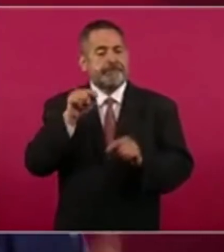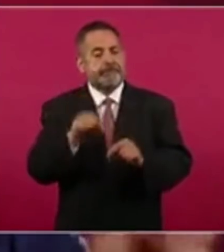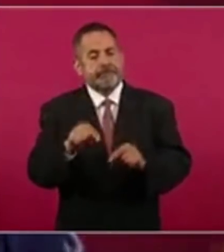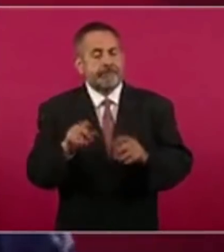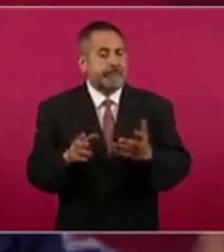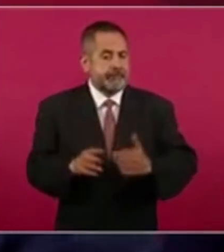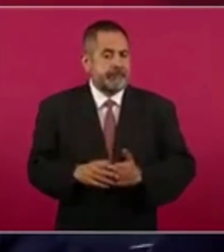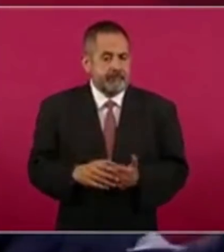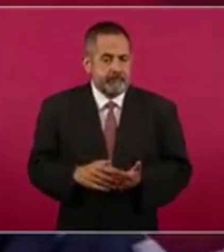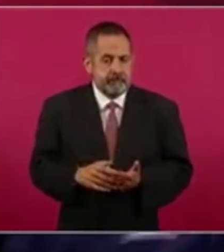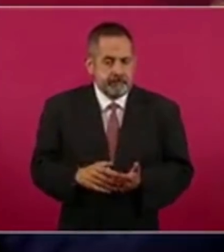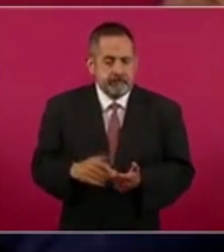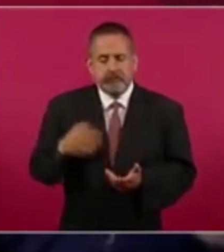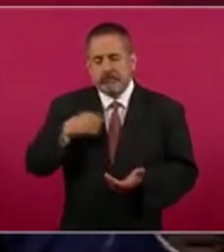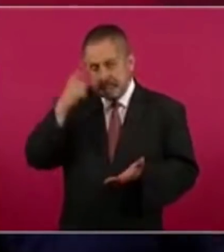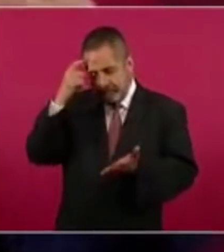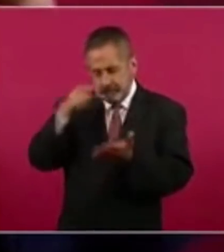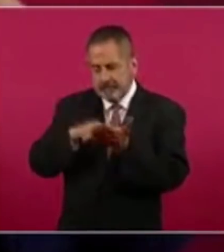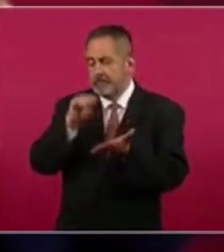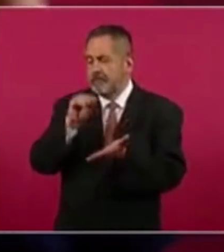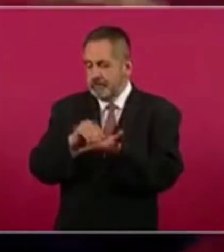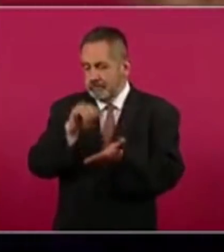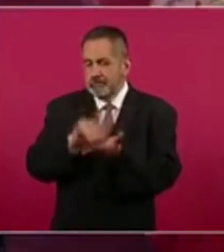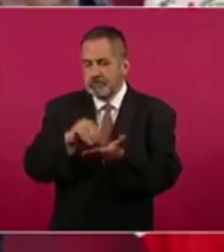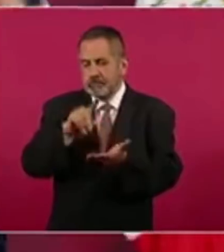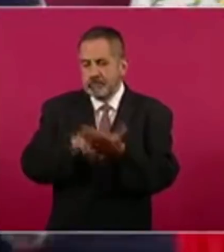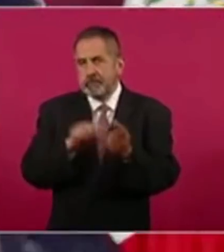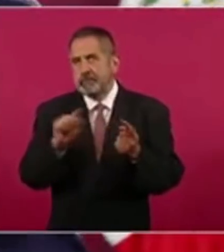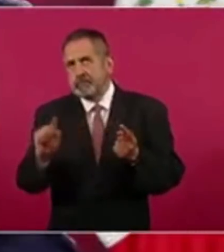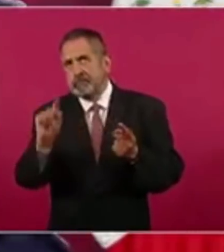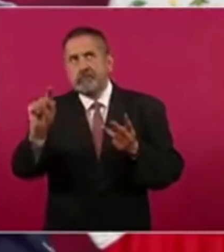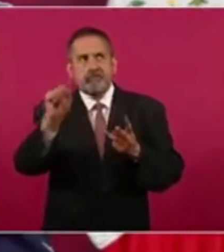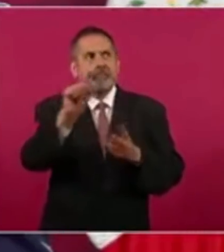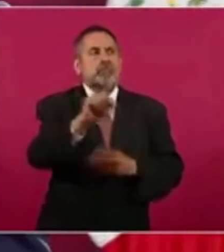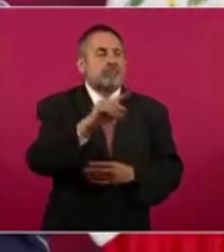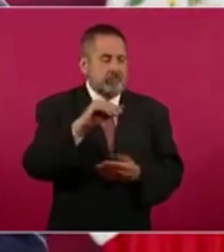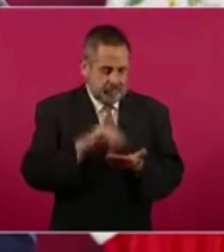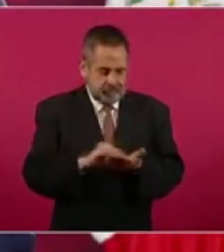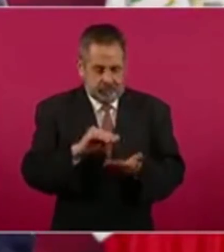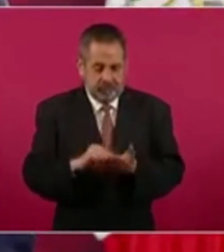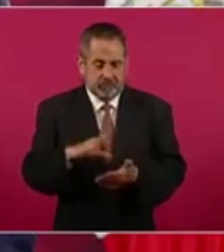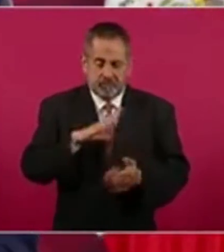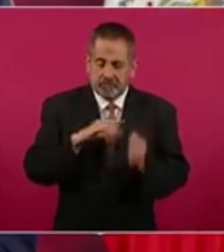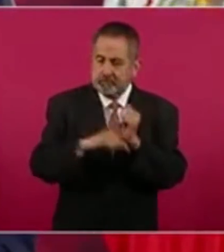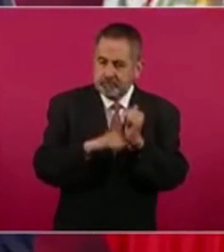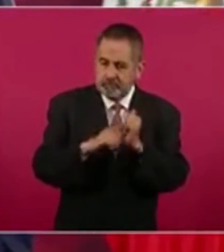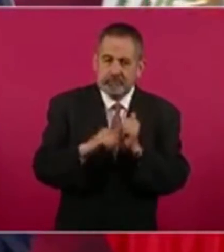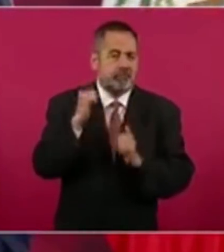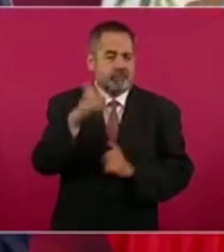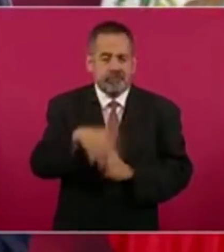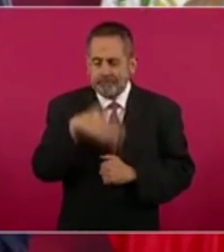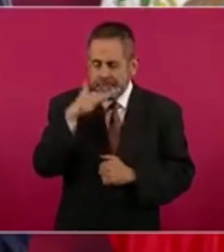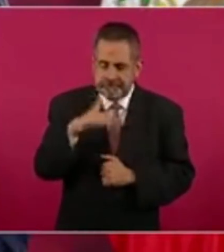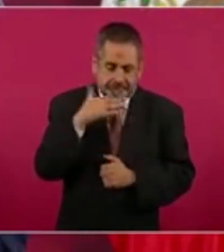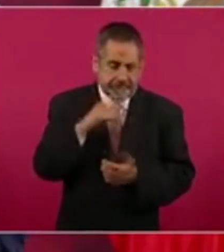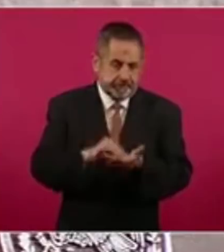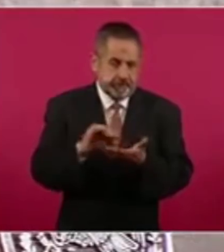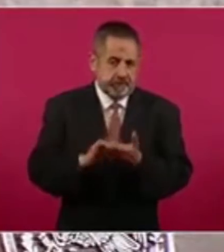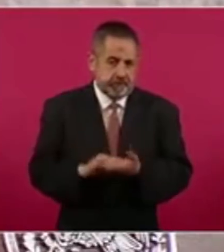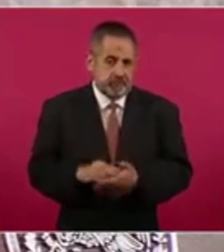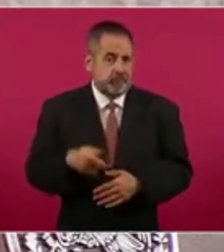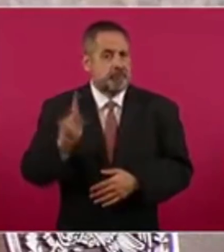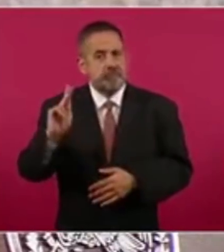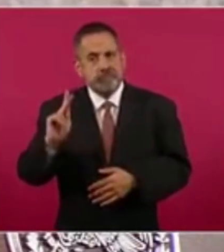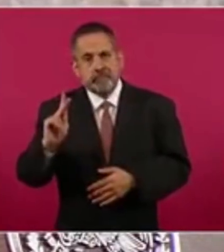Y no dudo que sigue existiendo en algunos lugares, pero ya no